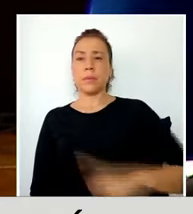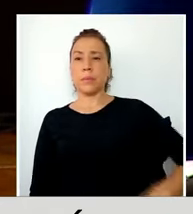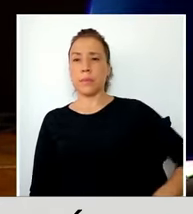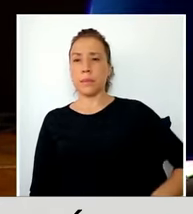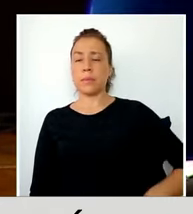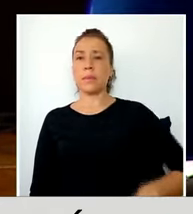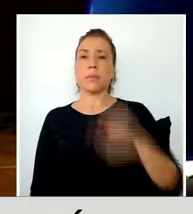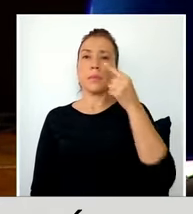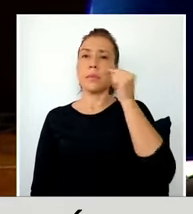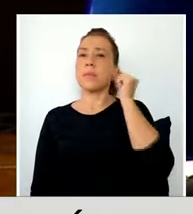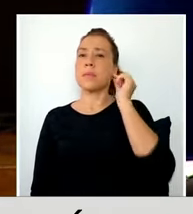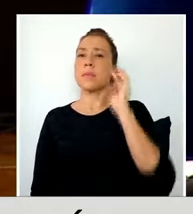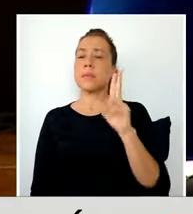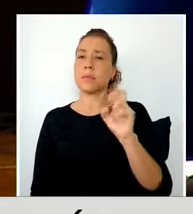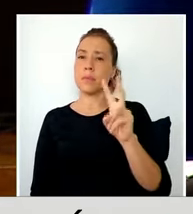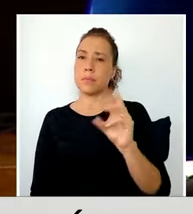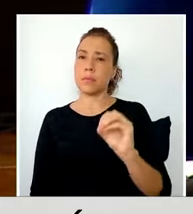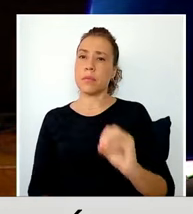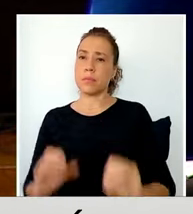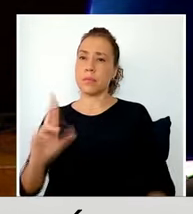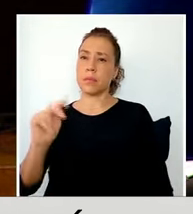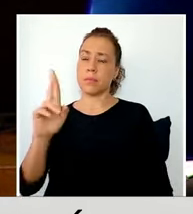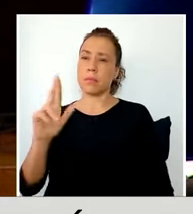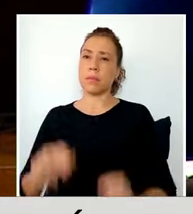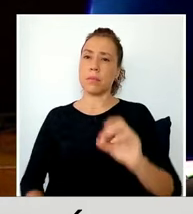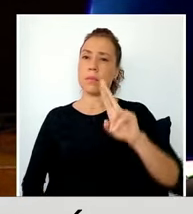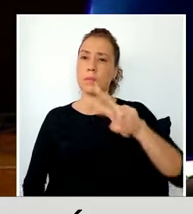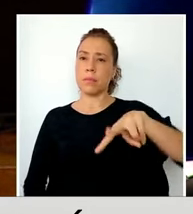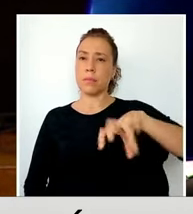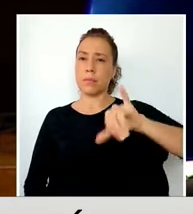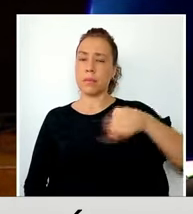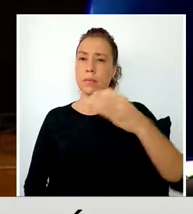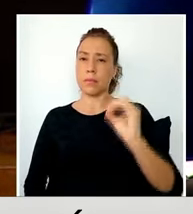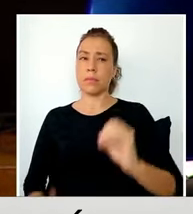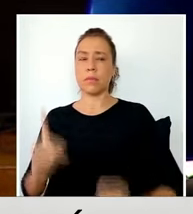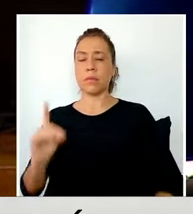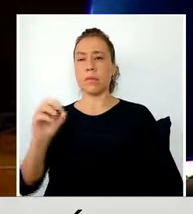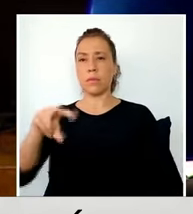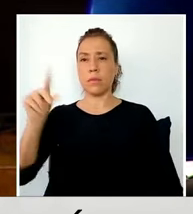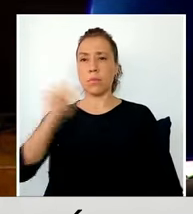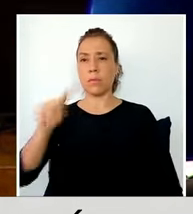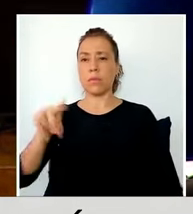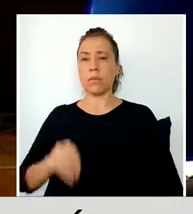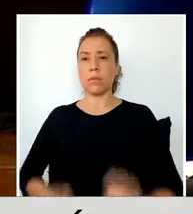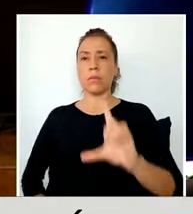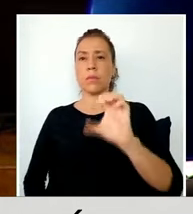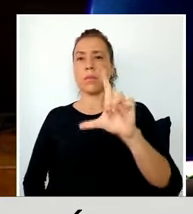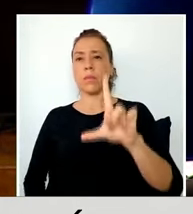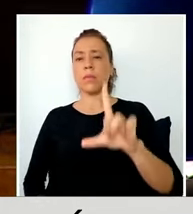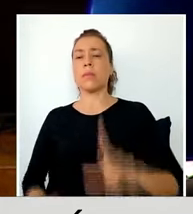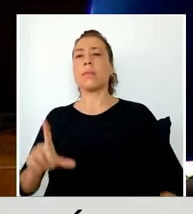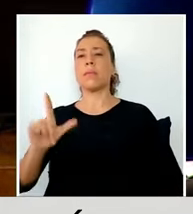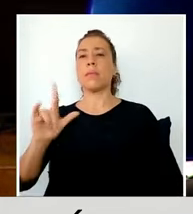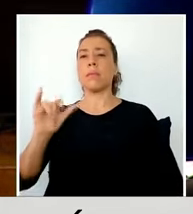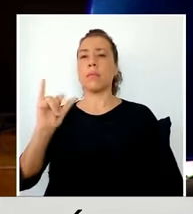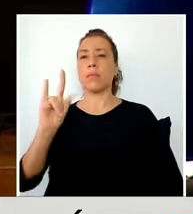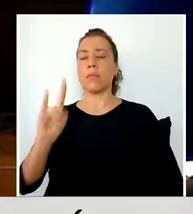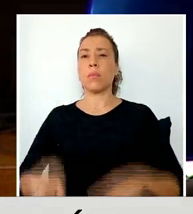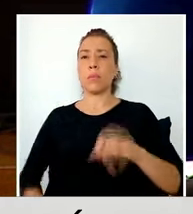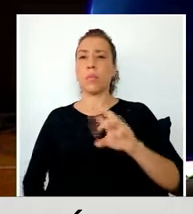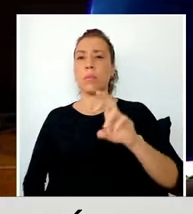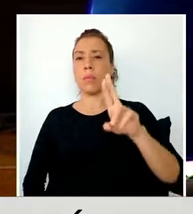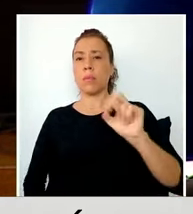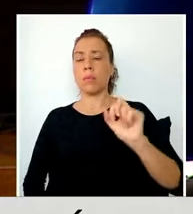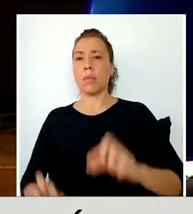Marta Bravo Álvaro Carter Eduardo Cornejo Felipe donoso Henry Leal Daniel lirayú Cristian Moreira Marlene Pérez